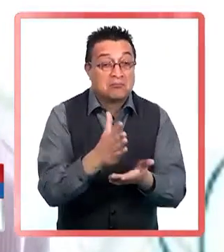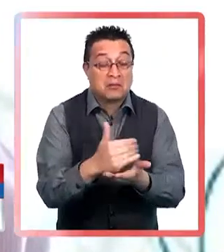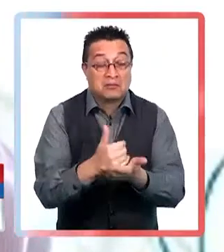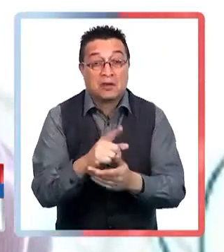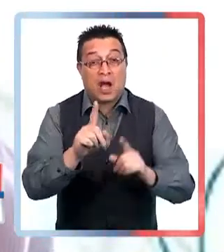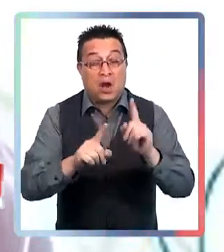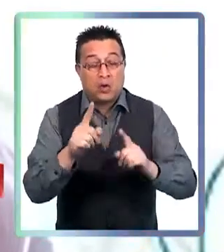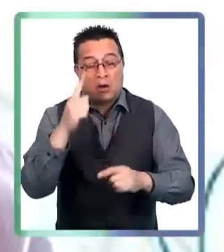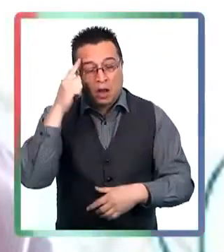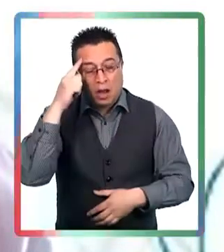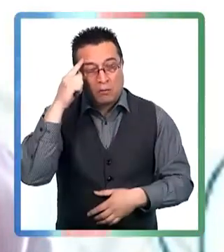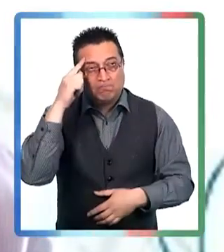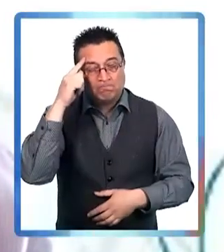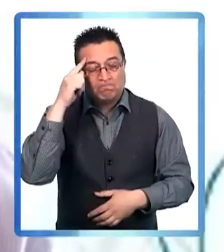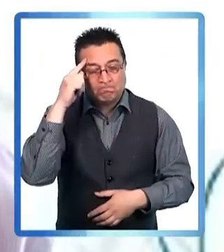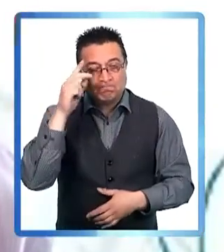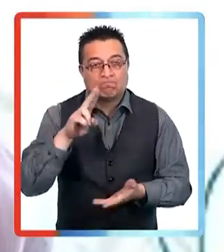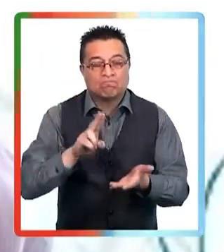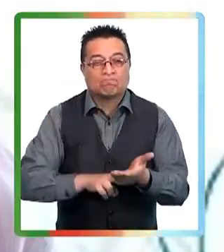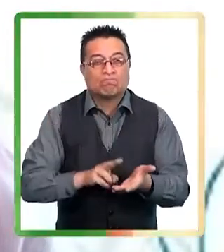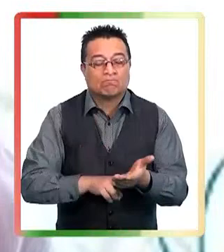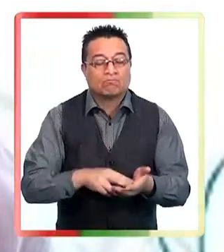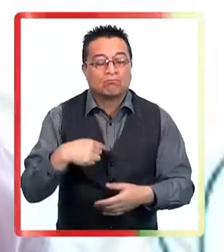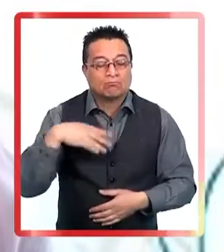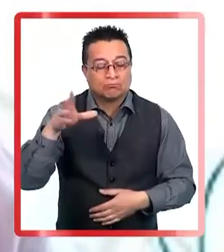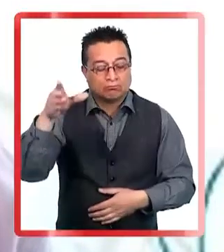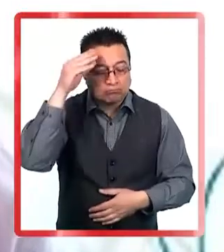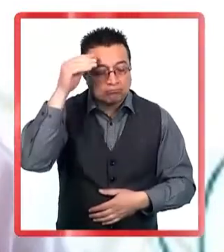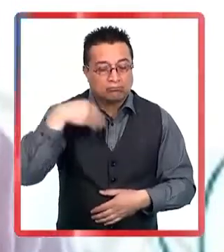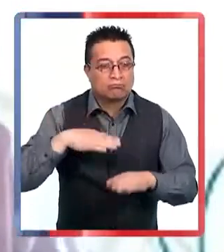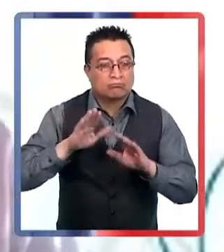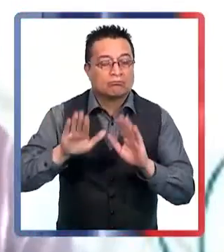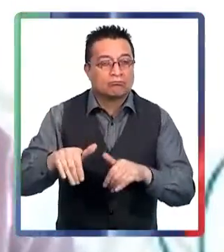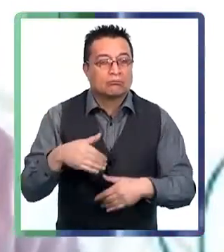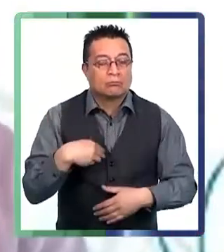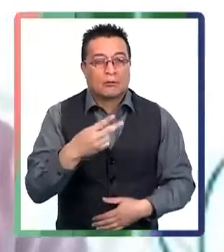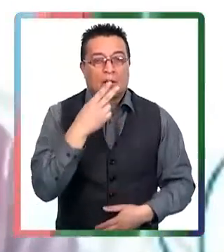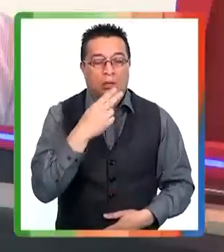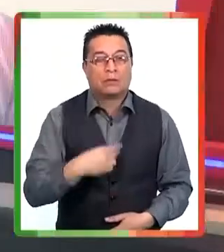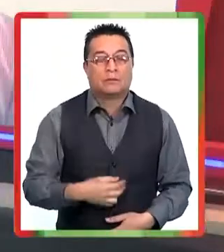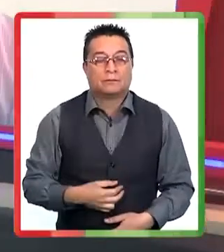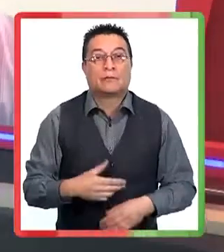distintas estrategias, algunos hacen clic y dicen, tiene razón, voy a tomarlo en cuenta, voy a dejar de fumar.